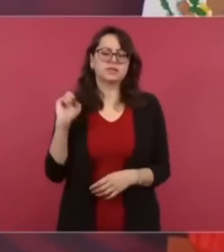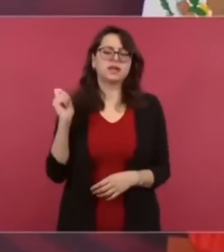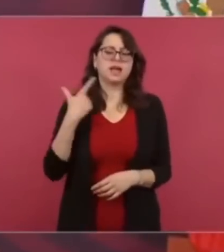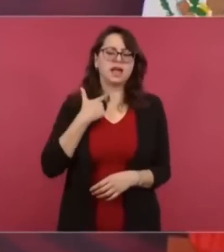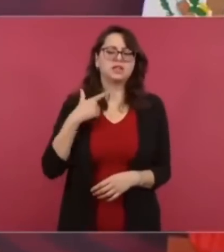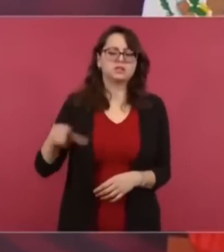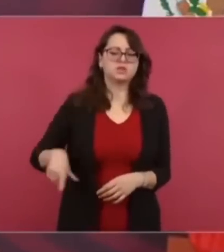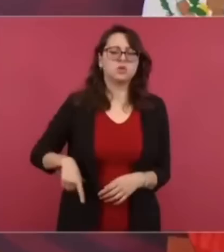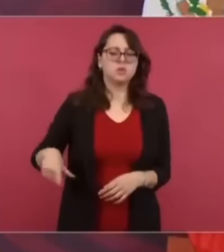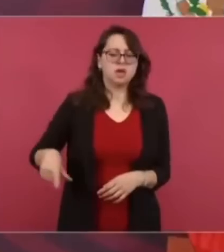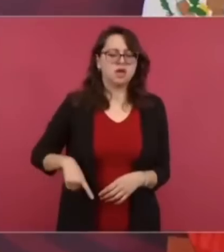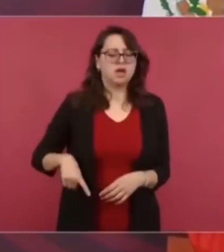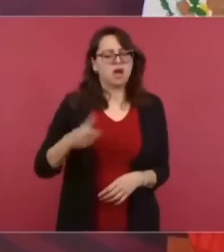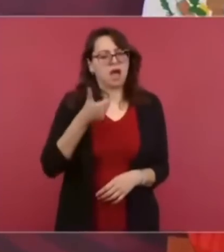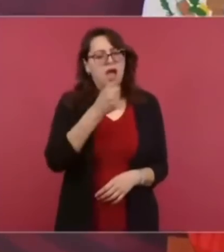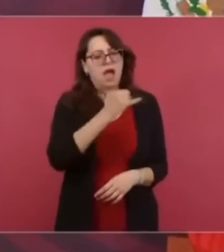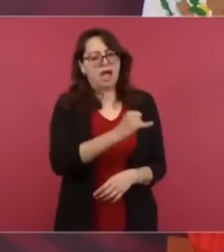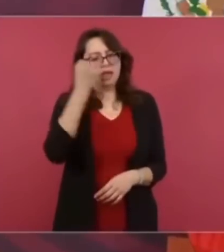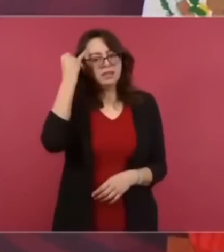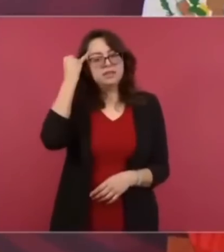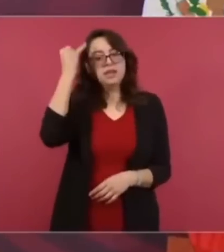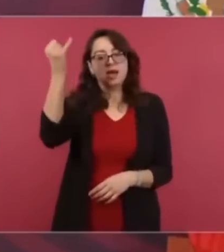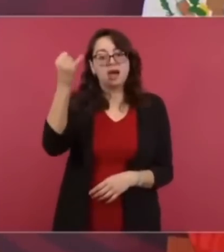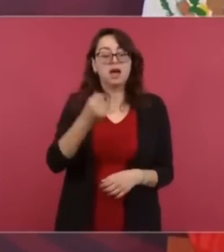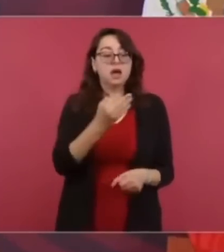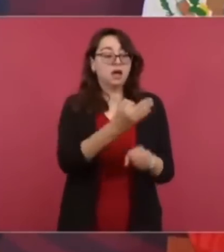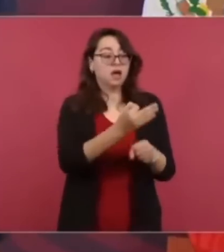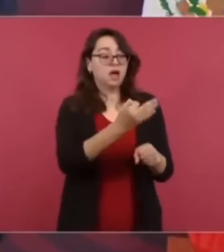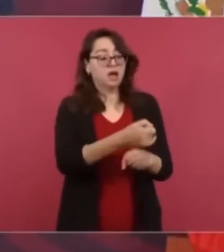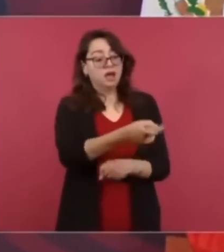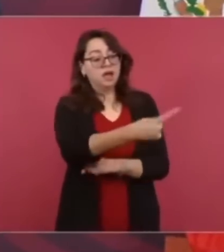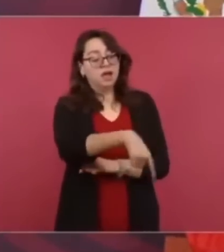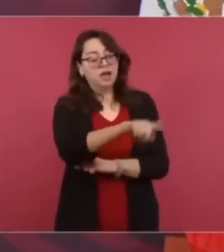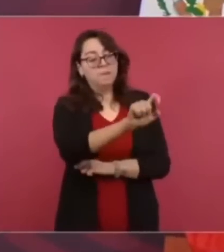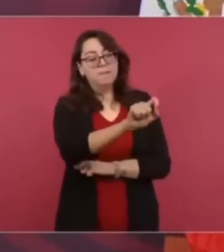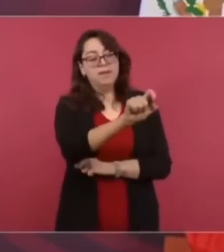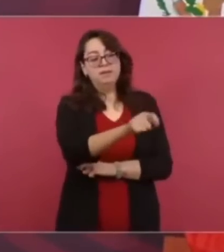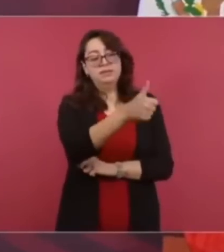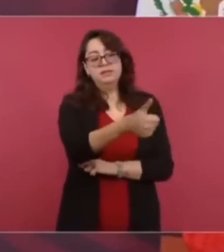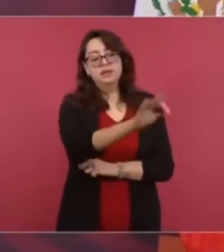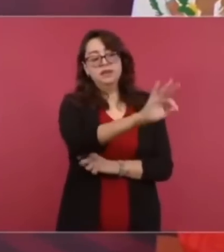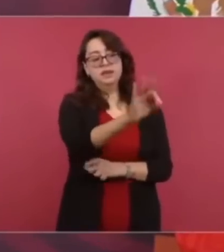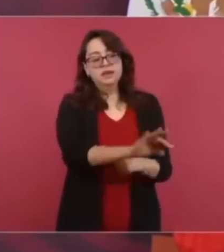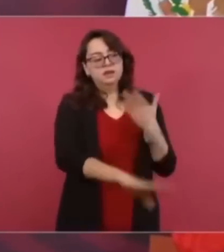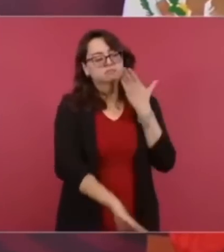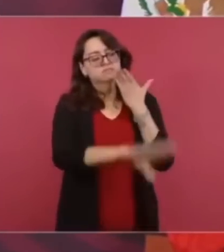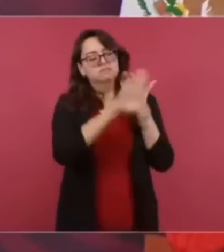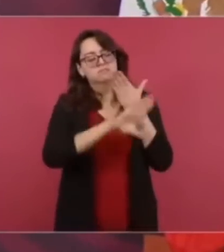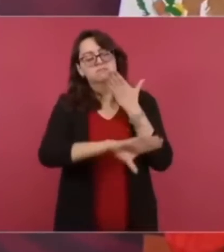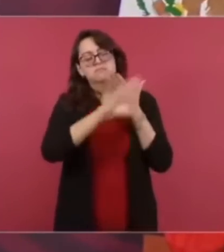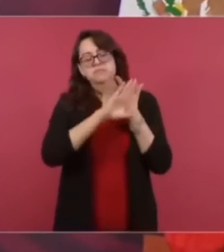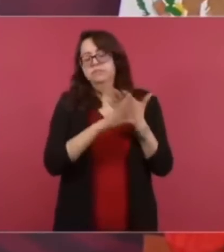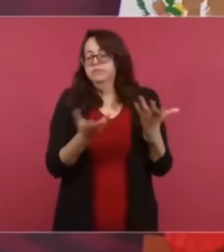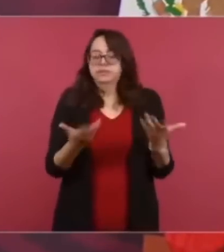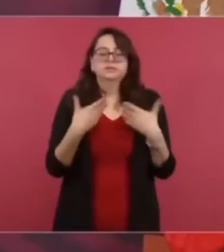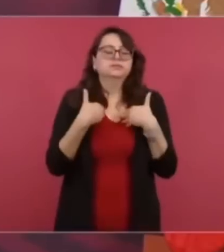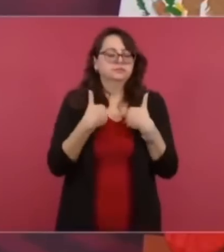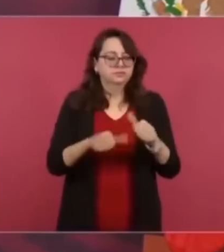esa oposición y merecen todo el respeto para